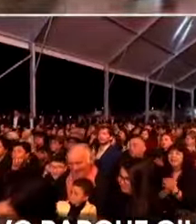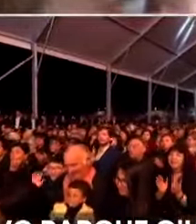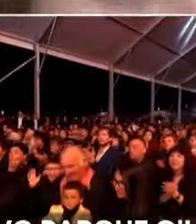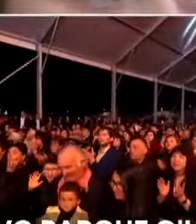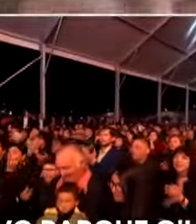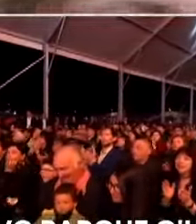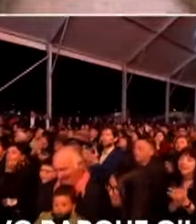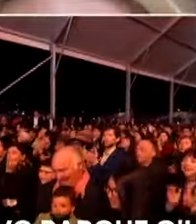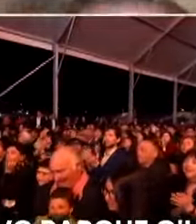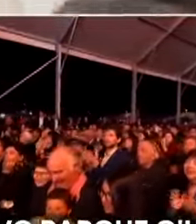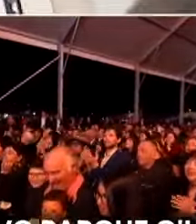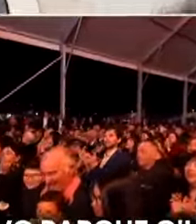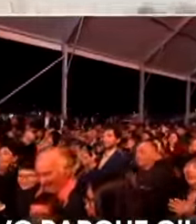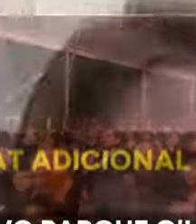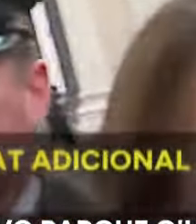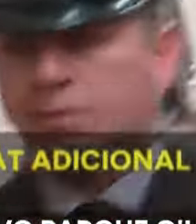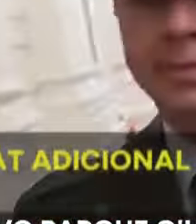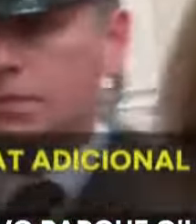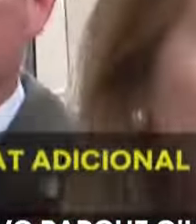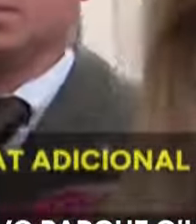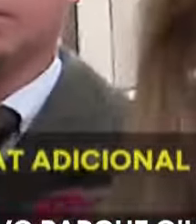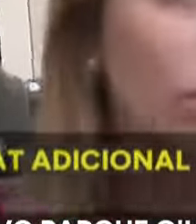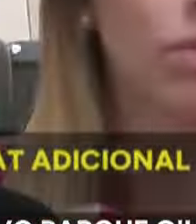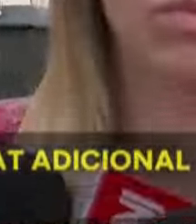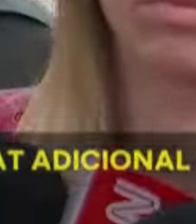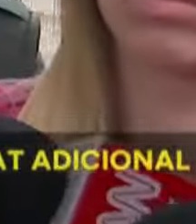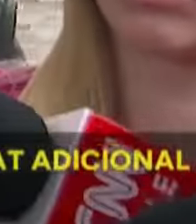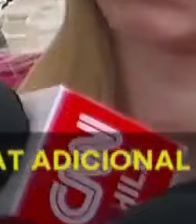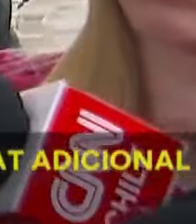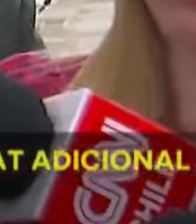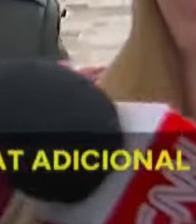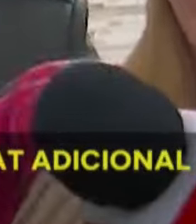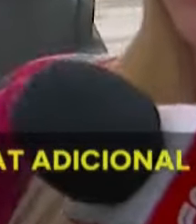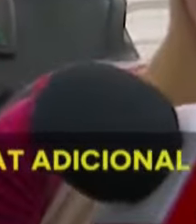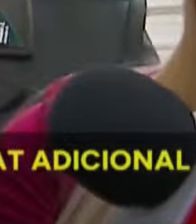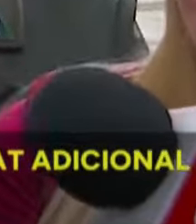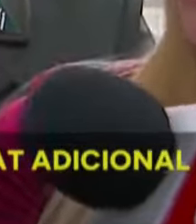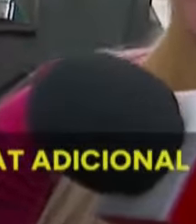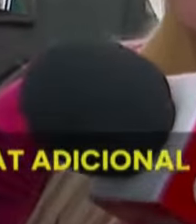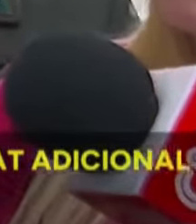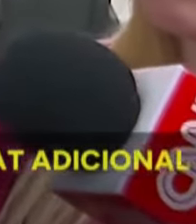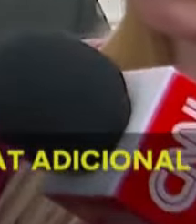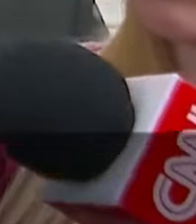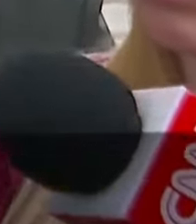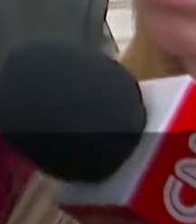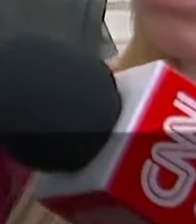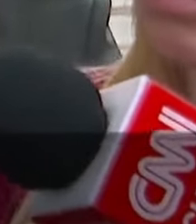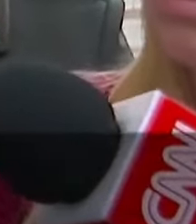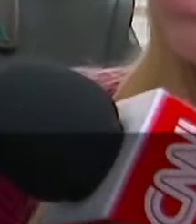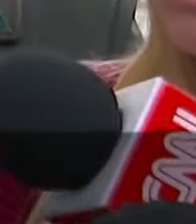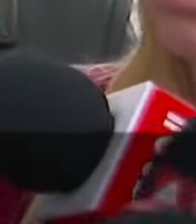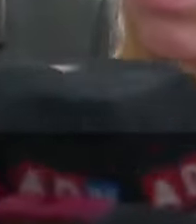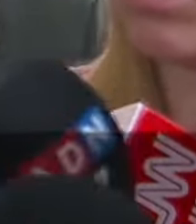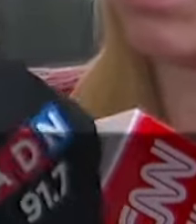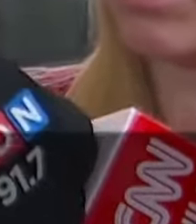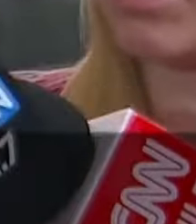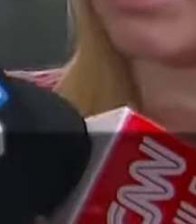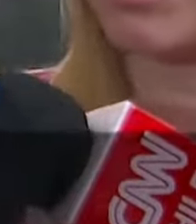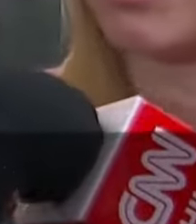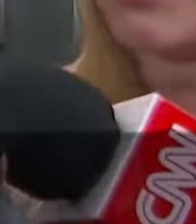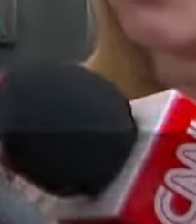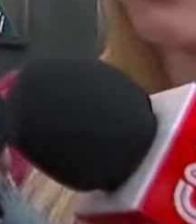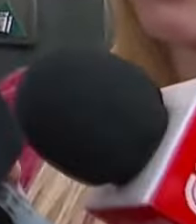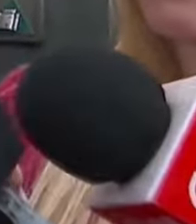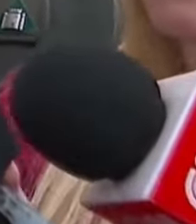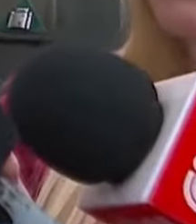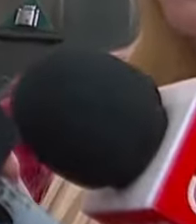preocupación que eventualmente haya algún chat adicional o eventualmente suyo con el abogado Luis Hermosilla en el marco de todo lo que está ¿mío? Sucediendo?